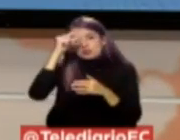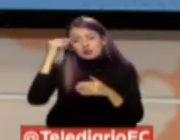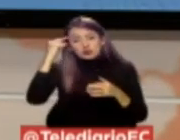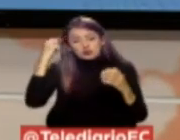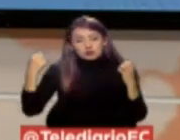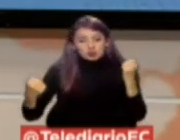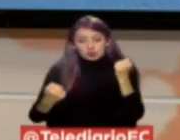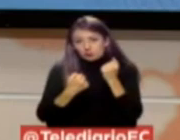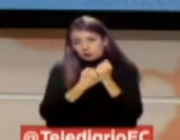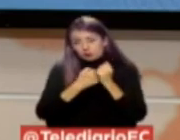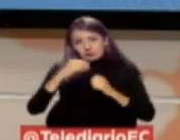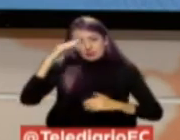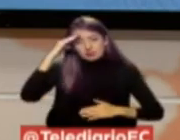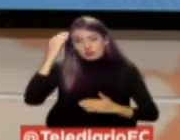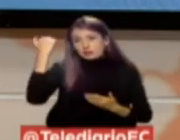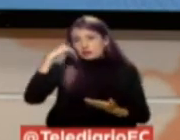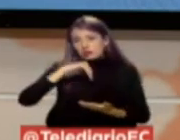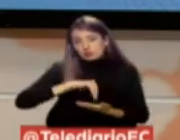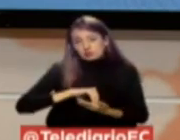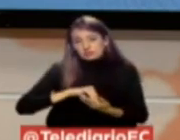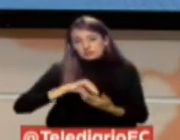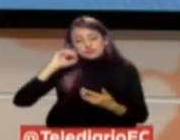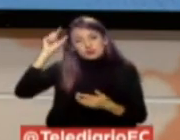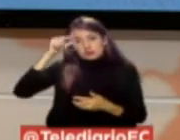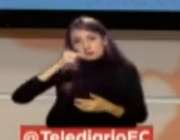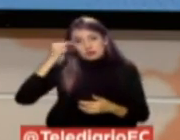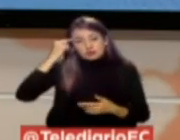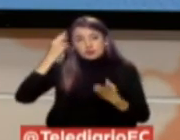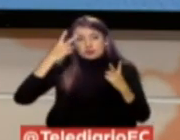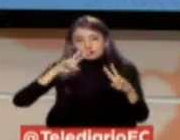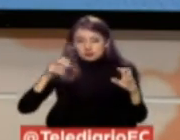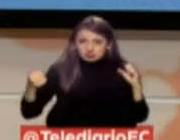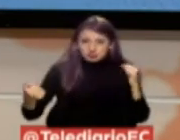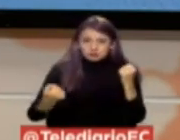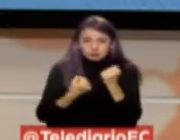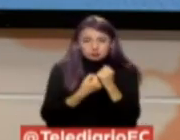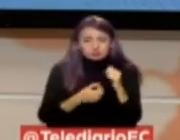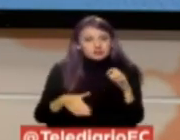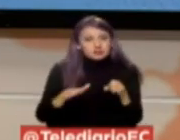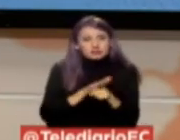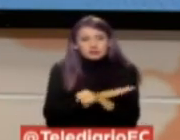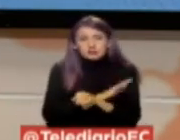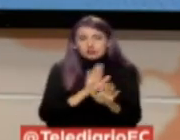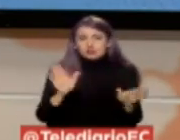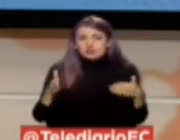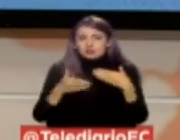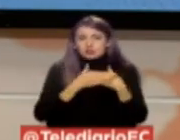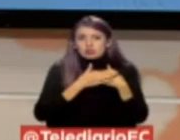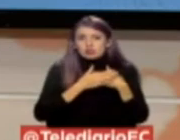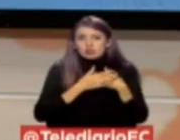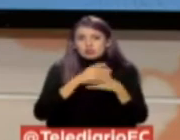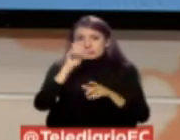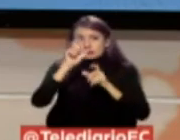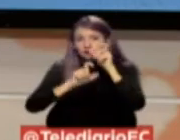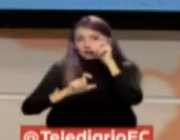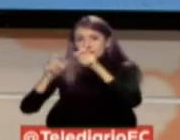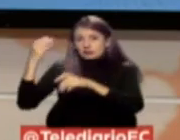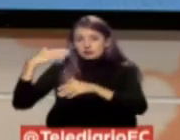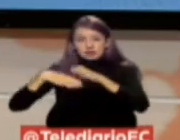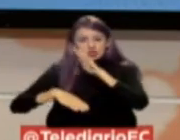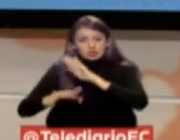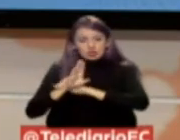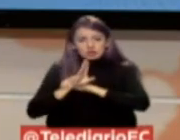a la policía para que esto no vuelva a suceder y porque el gobierno también pondrá todos los límites que tenga que poner a los delincuentes que quieran entrar al